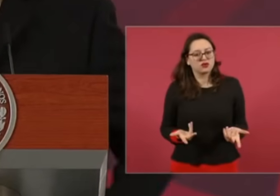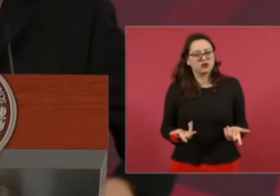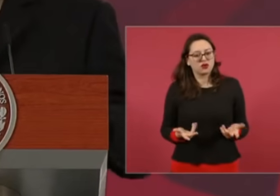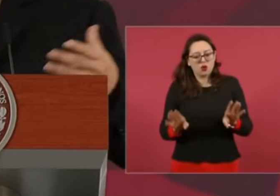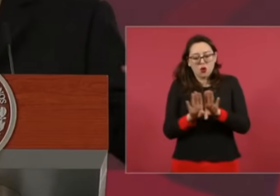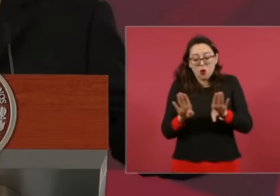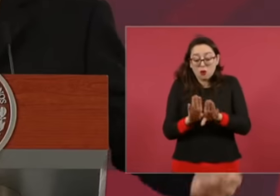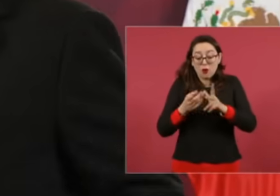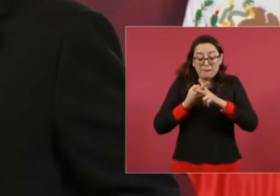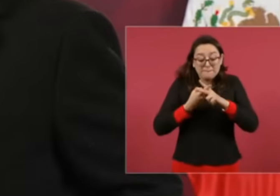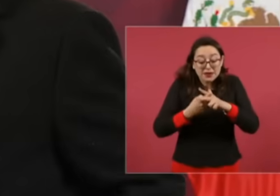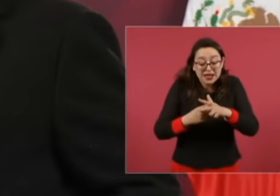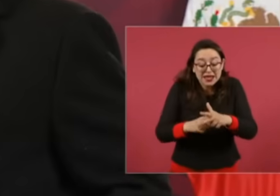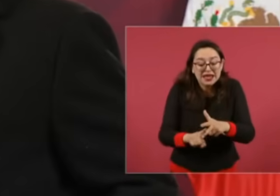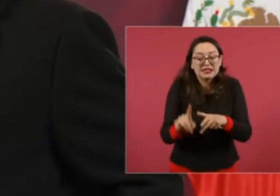Eso es una crisis